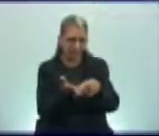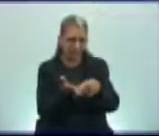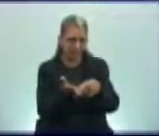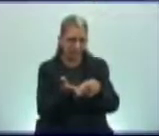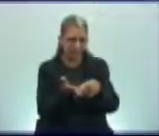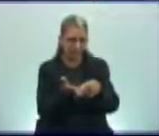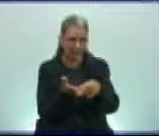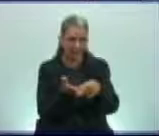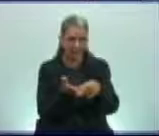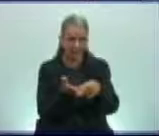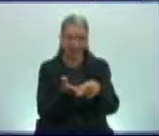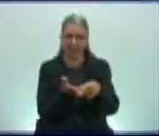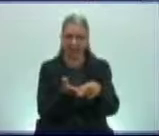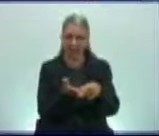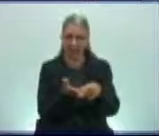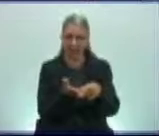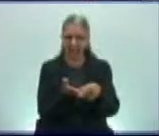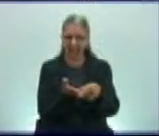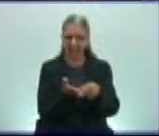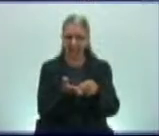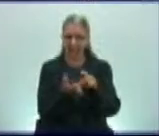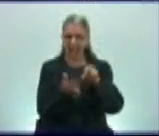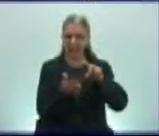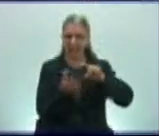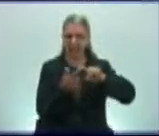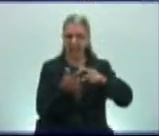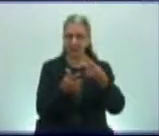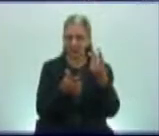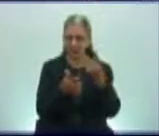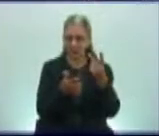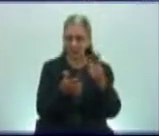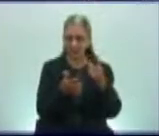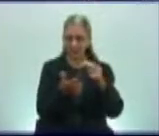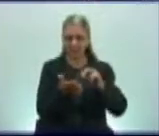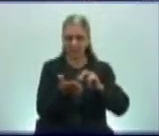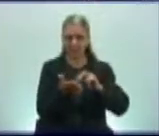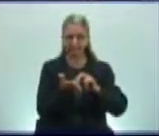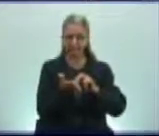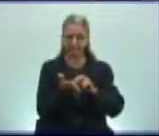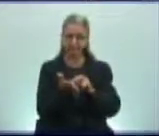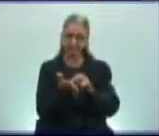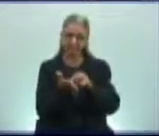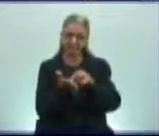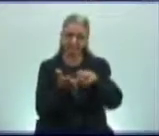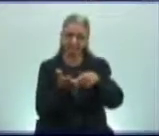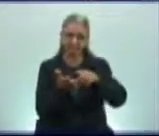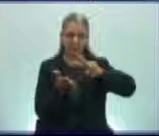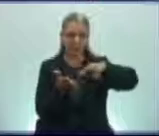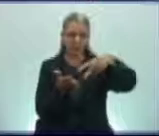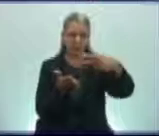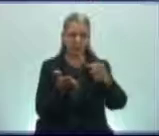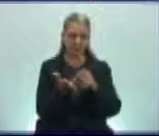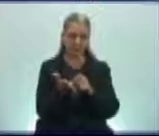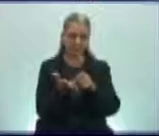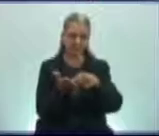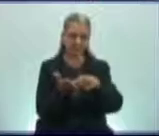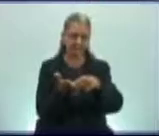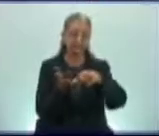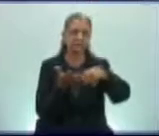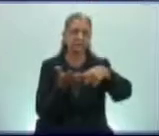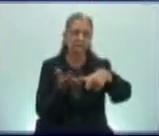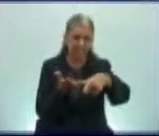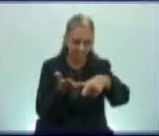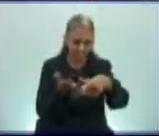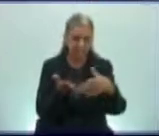o multiplicamos por 2 este radio, o sea que el radio ahora es el doble del que teníamos en la